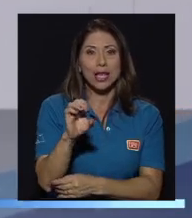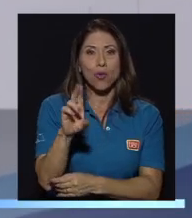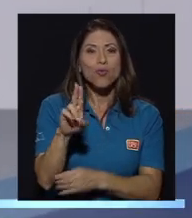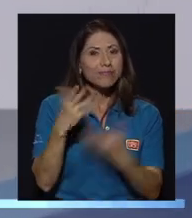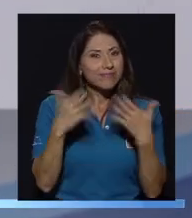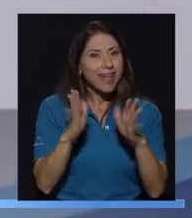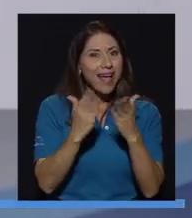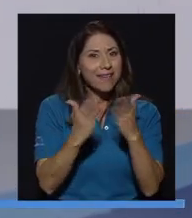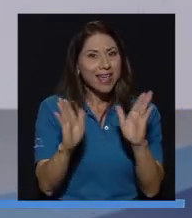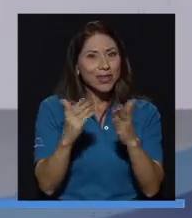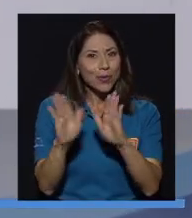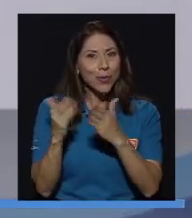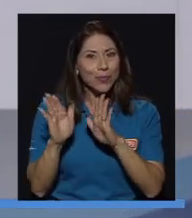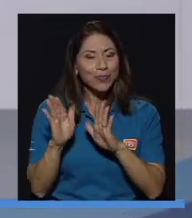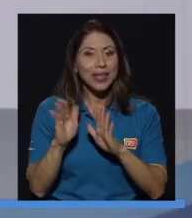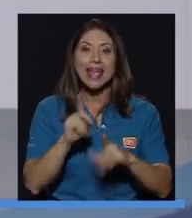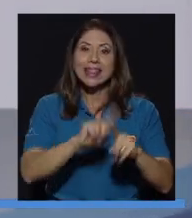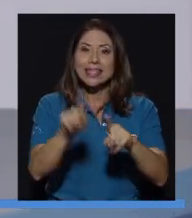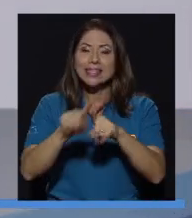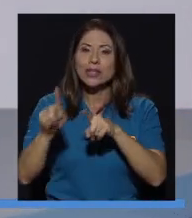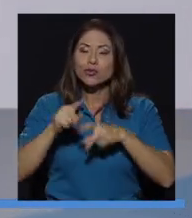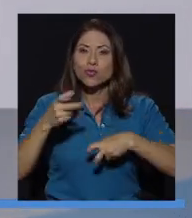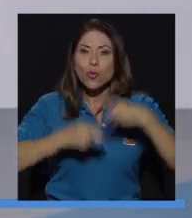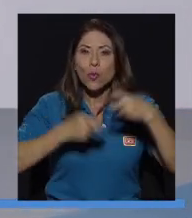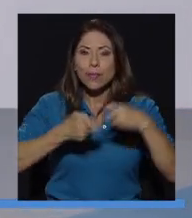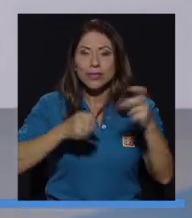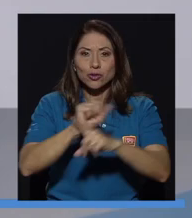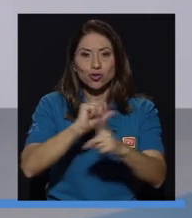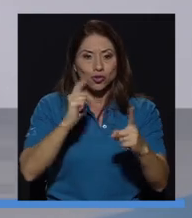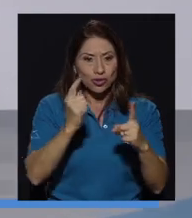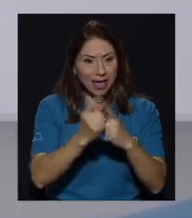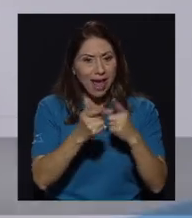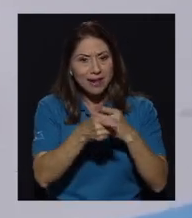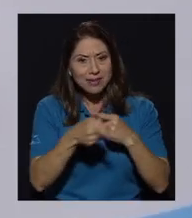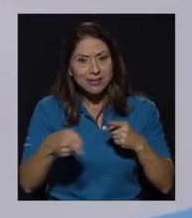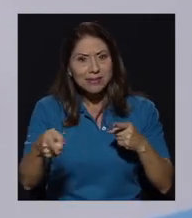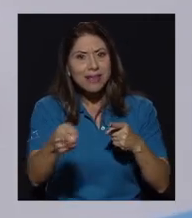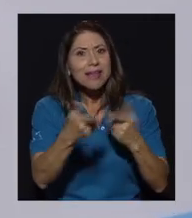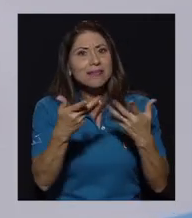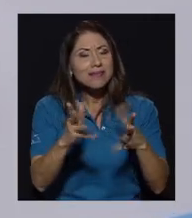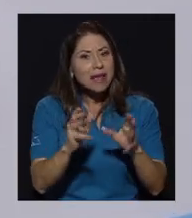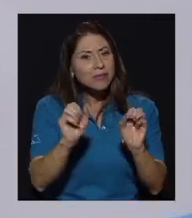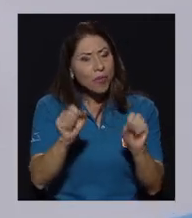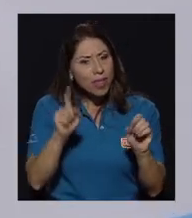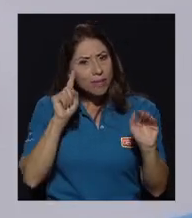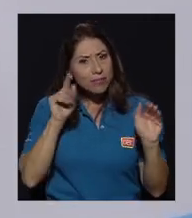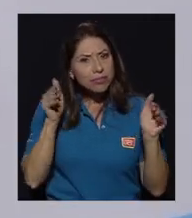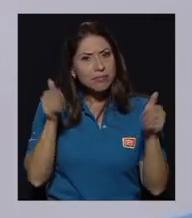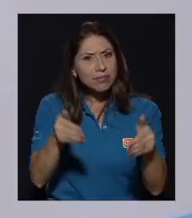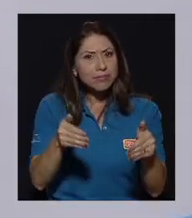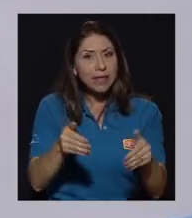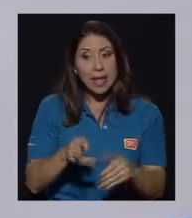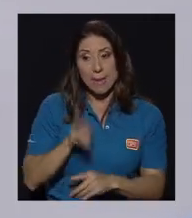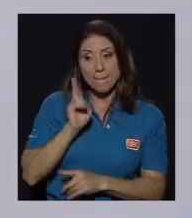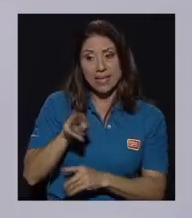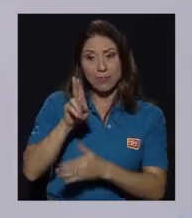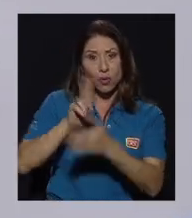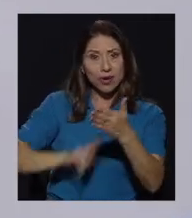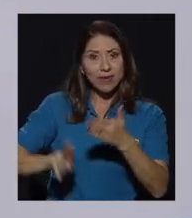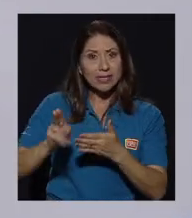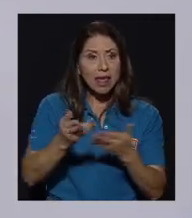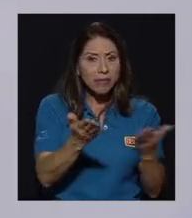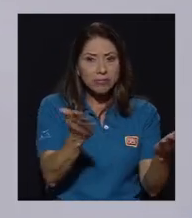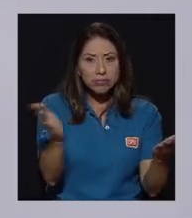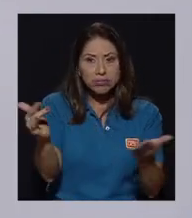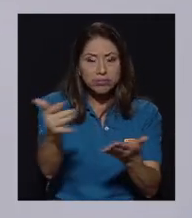y distintos problemas sociales han sido posible generar un abordaje y además que la misma universidad